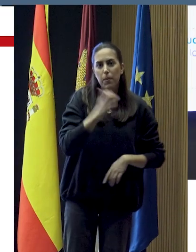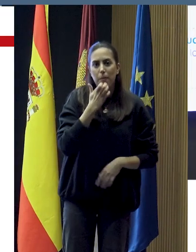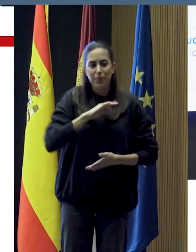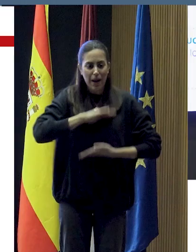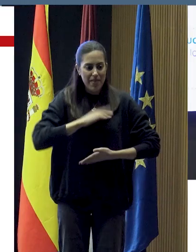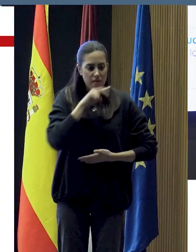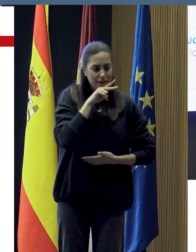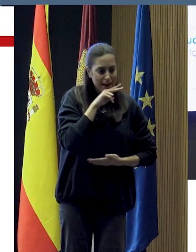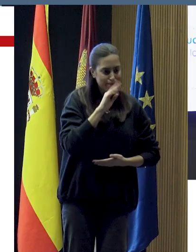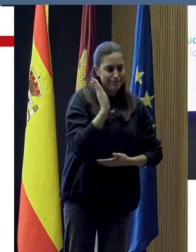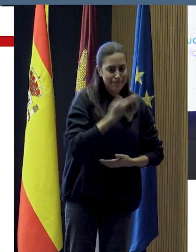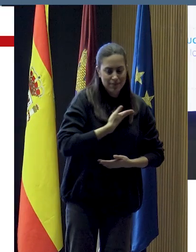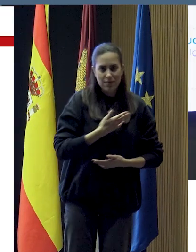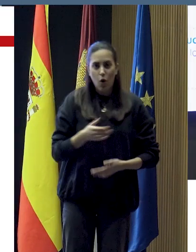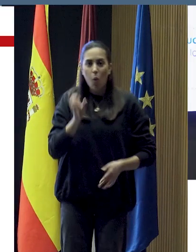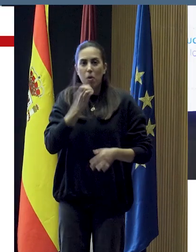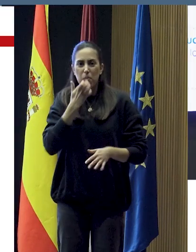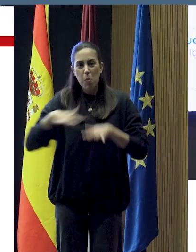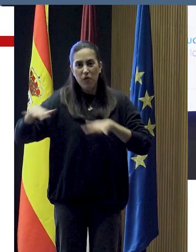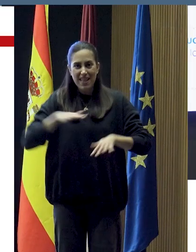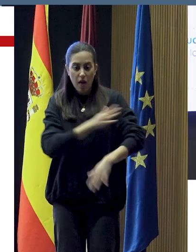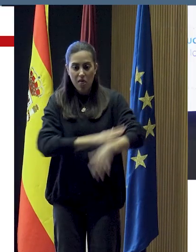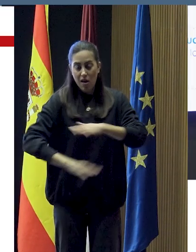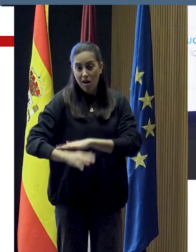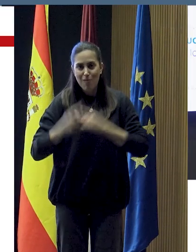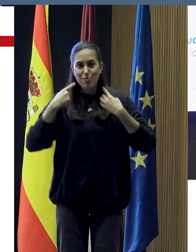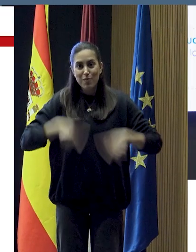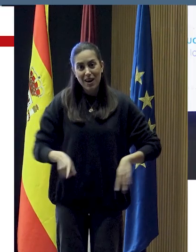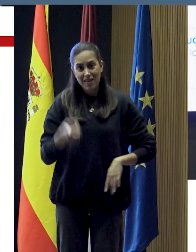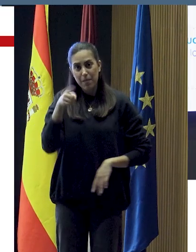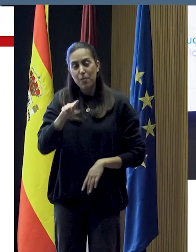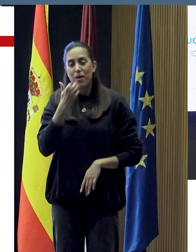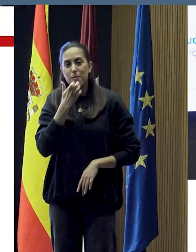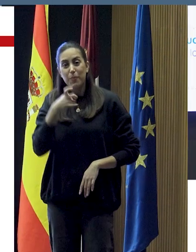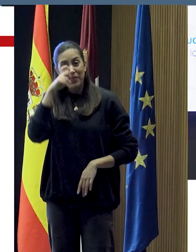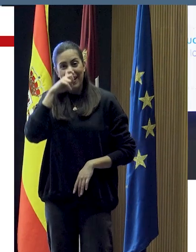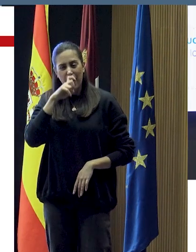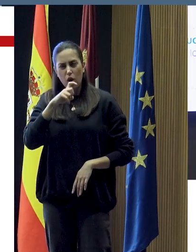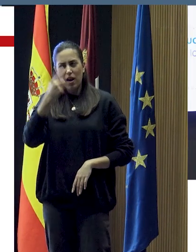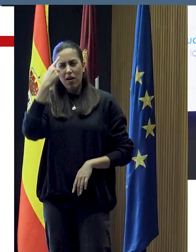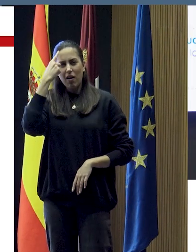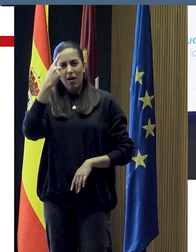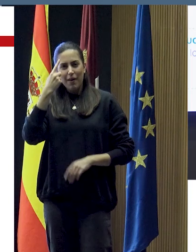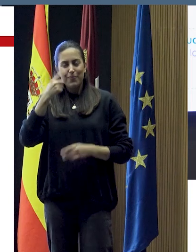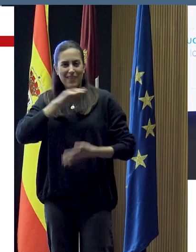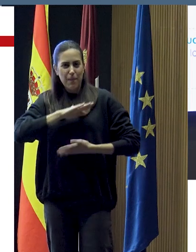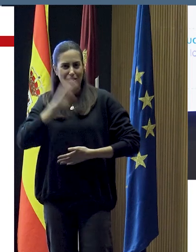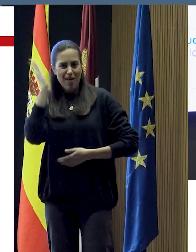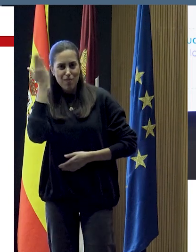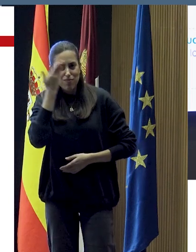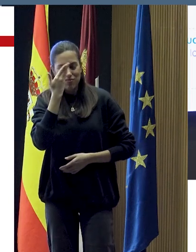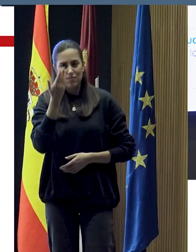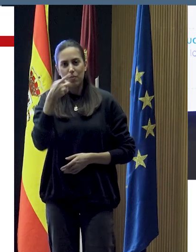la capacidad de mover las extremidades, la capacidad de recordar. También puede verse afectada si hay un ictus en